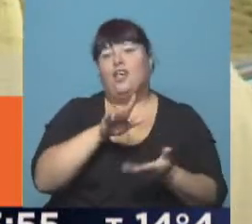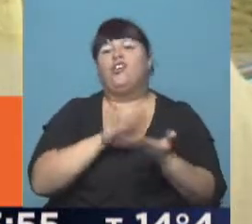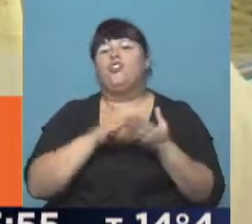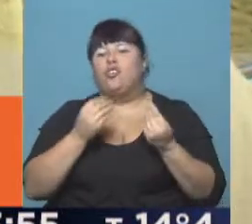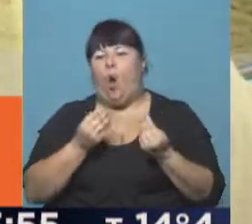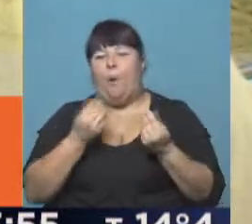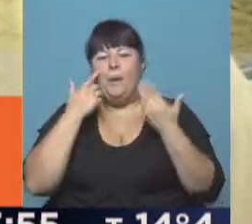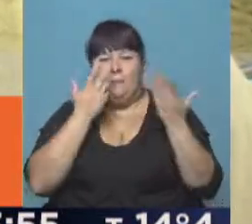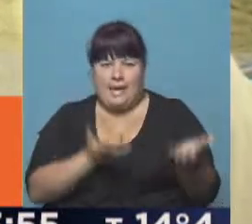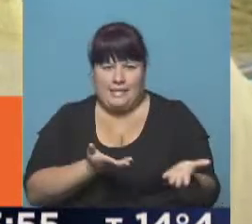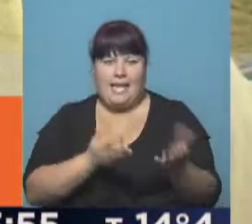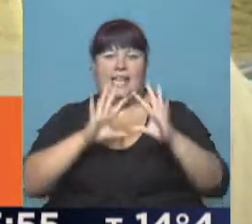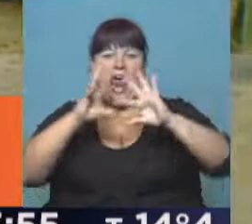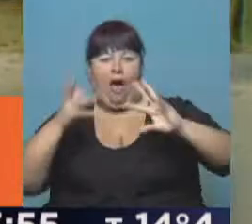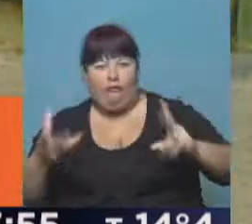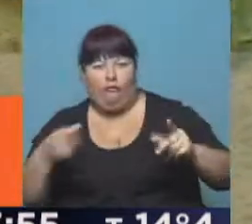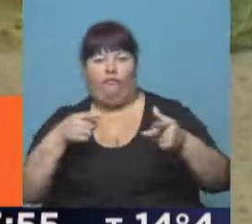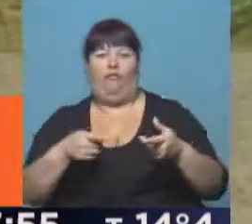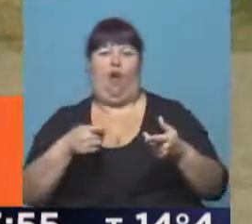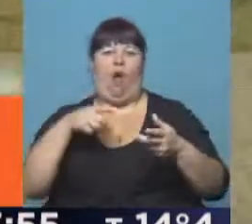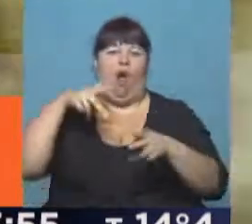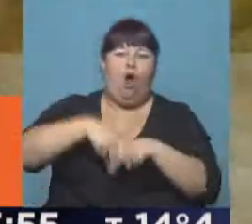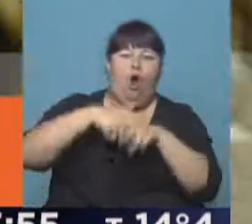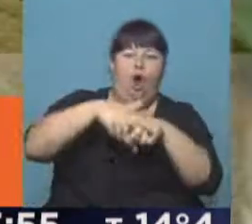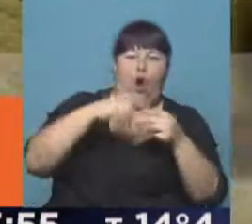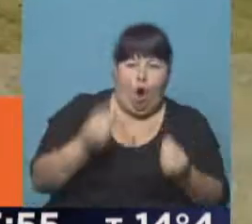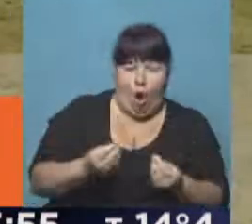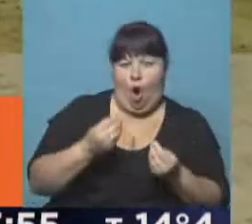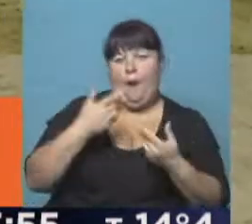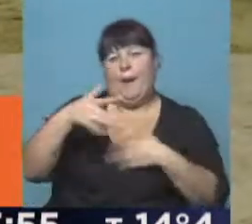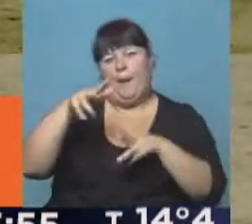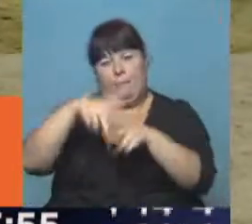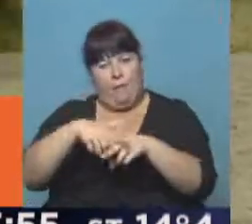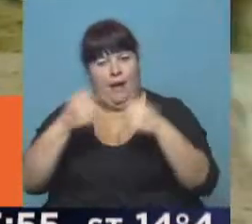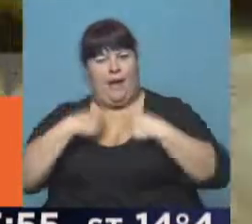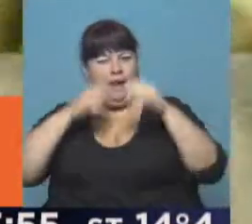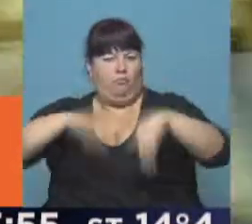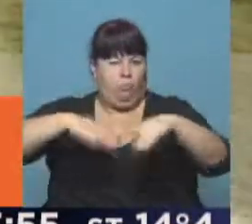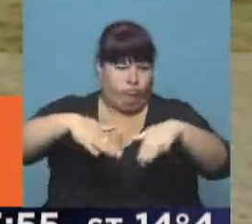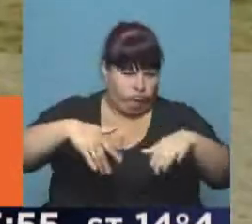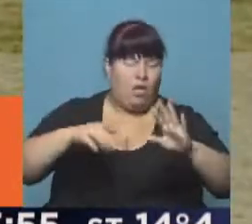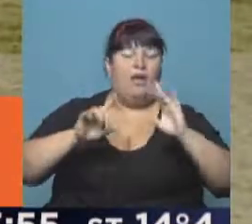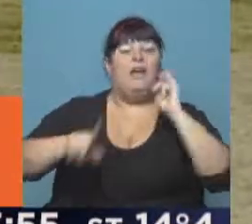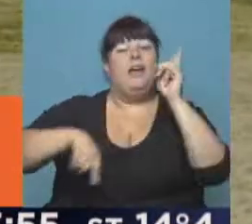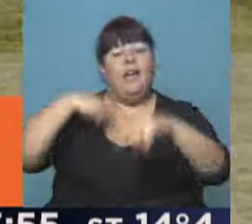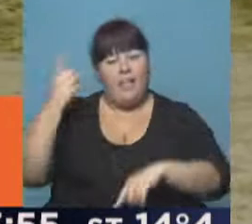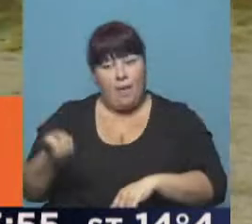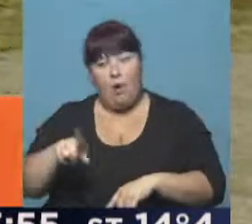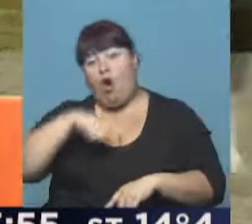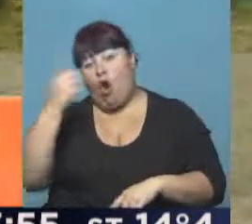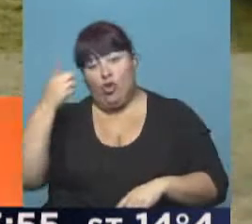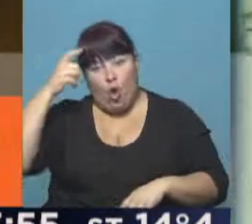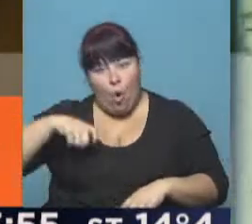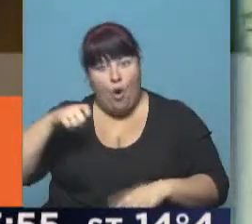ver la presentación, la morfología, los andares, lo hacen ir al paso, al trote, al galope. Y después el otro jurado